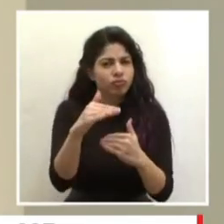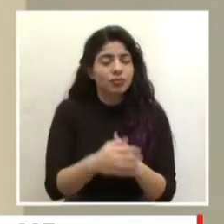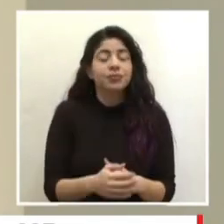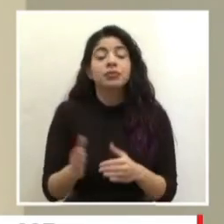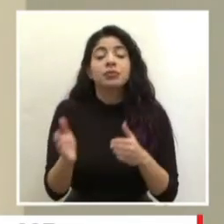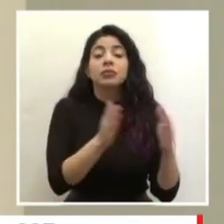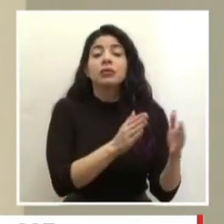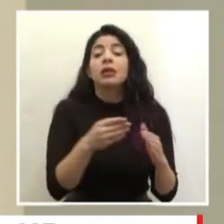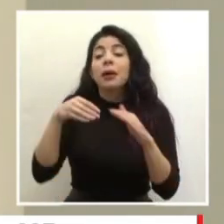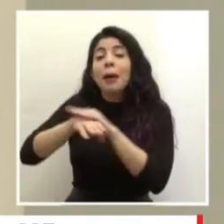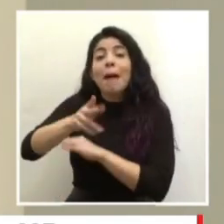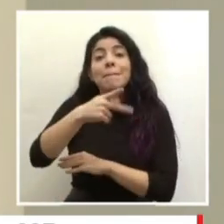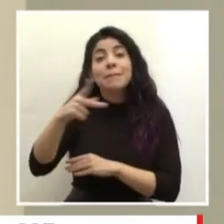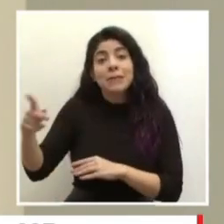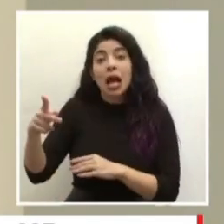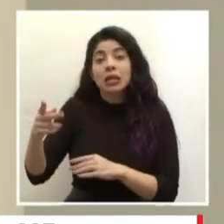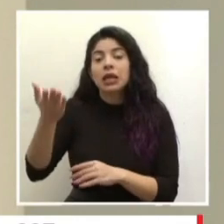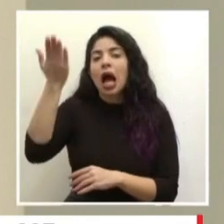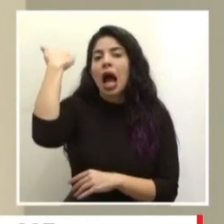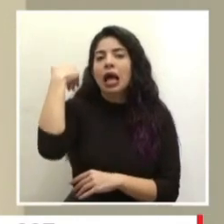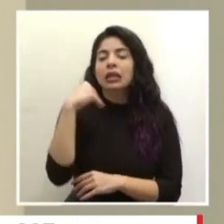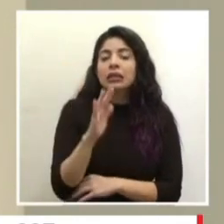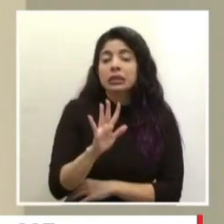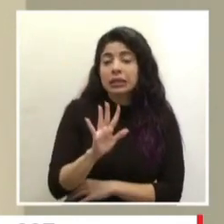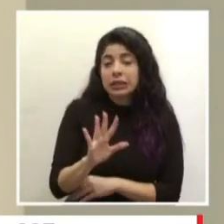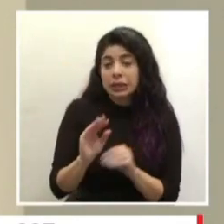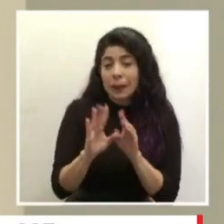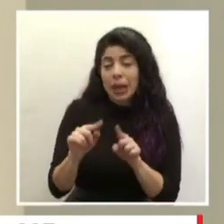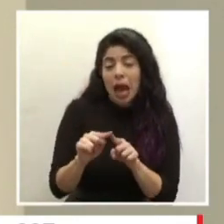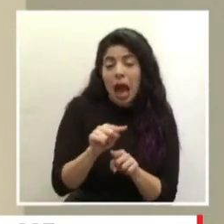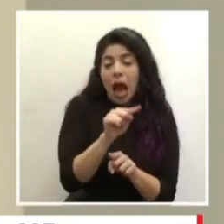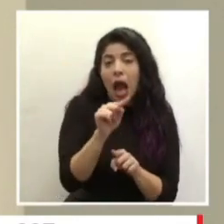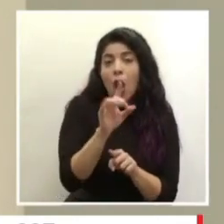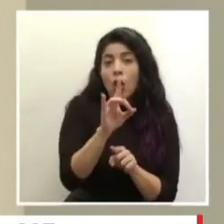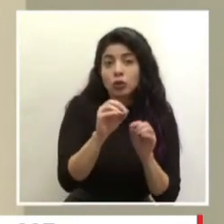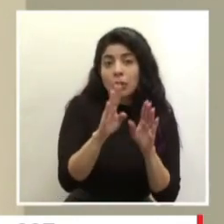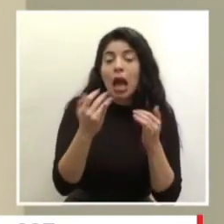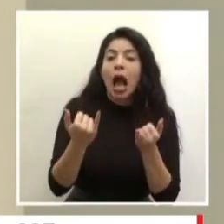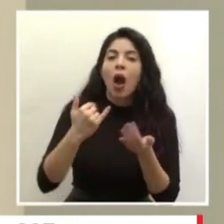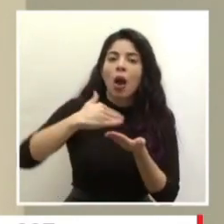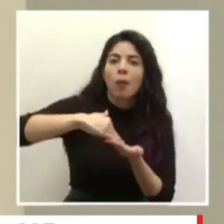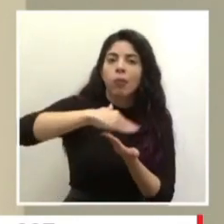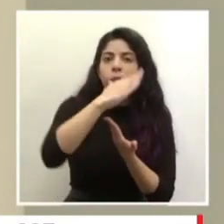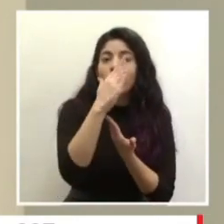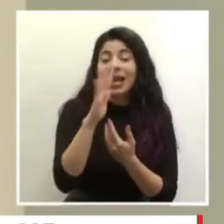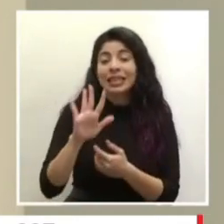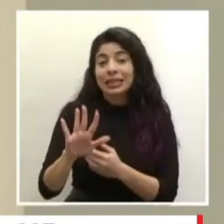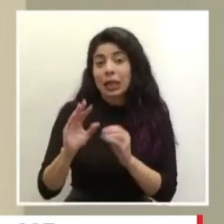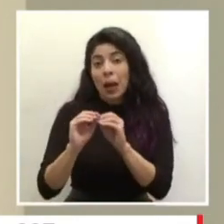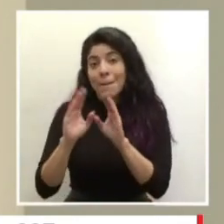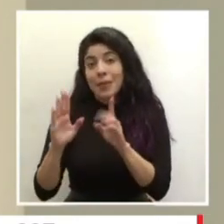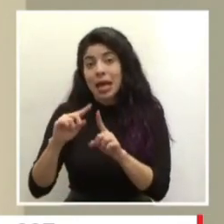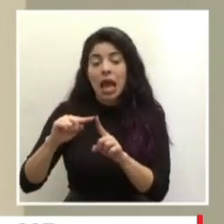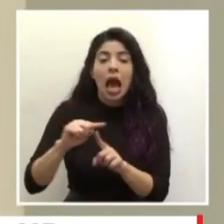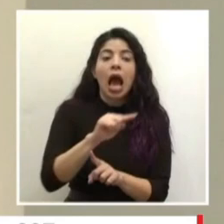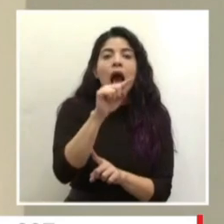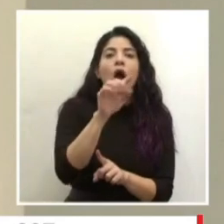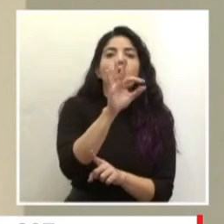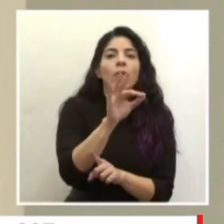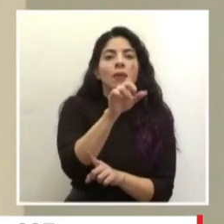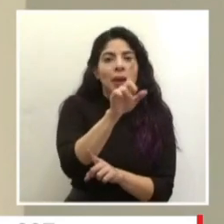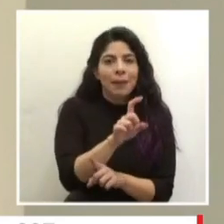playas podrá realizarse, vamos a ampliar, teníamos de 5 a 8 de la mañana, en este caso se va a ampliar de 5 de la mañana a 9 y